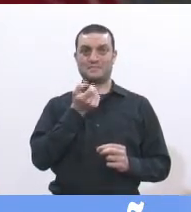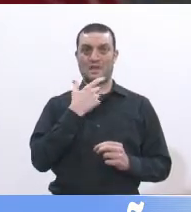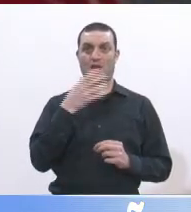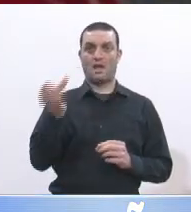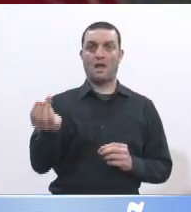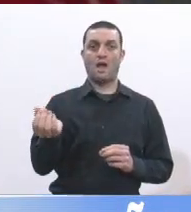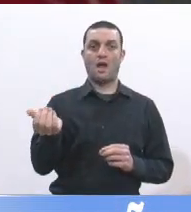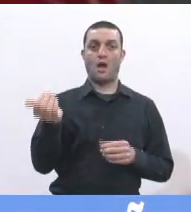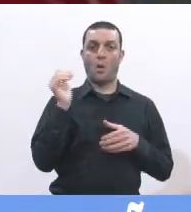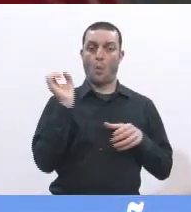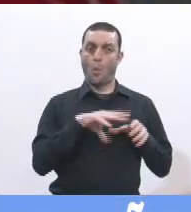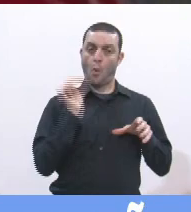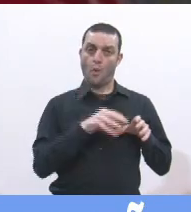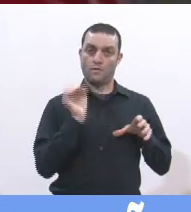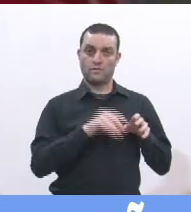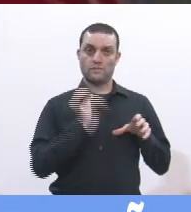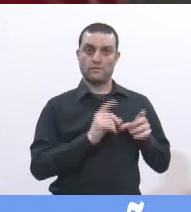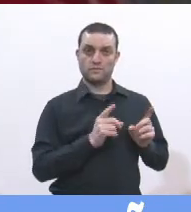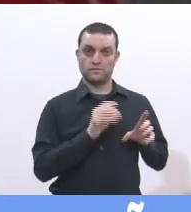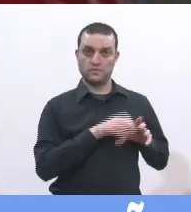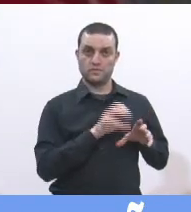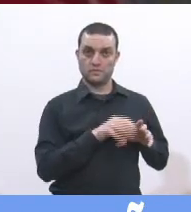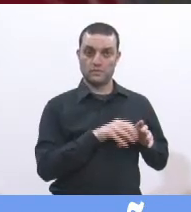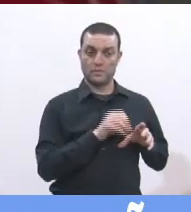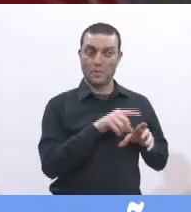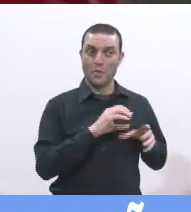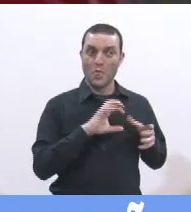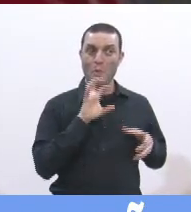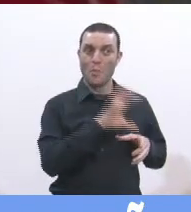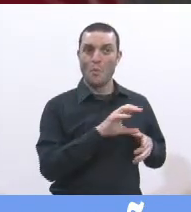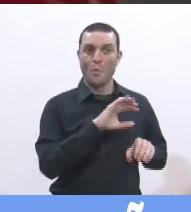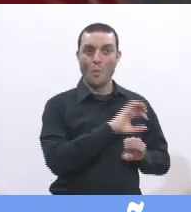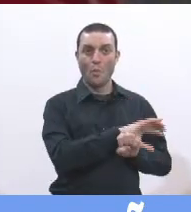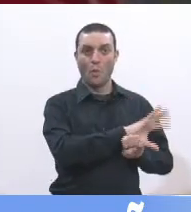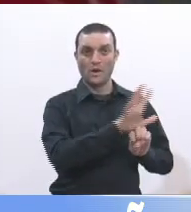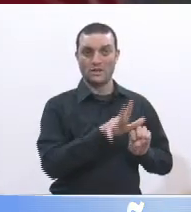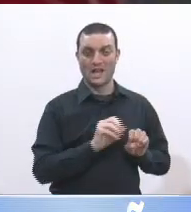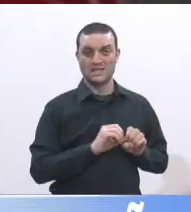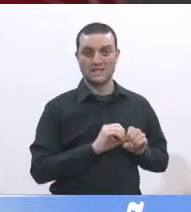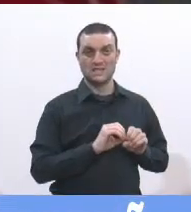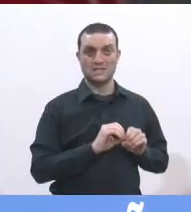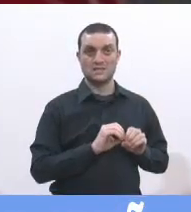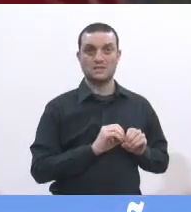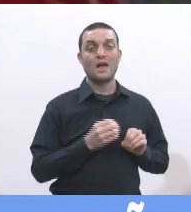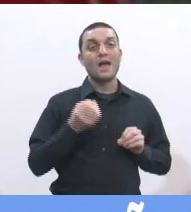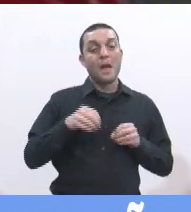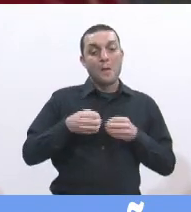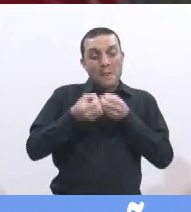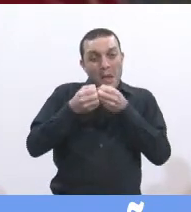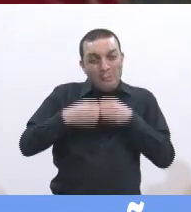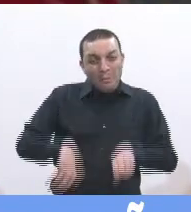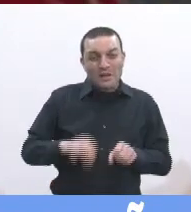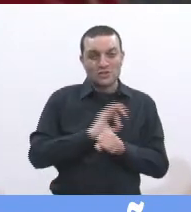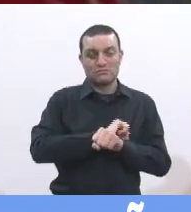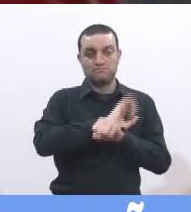Lo lamentable de esto es que todo lo que estuvimos viendo a partir del inicio de la pandemia,